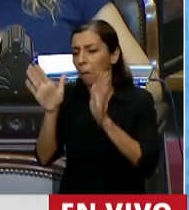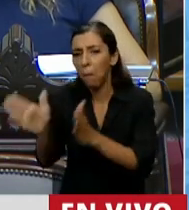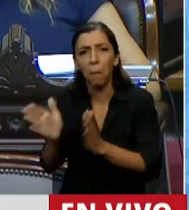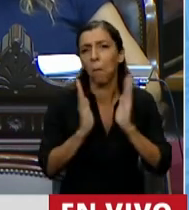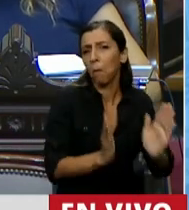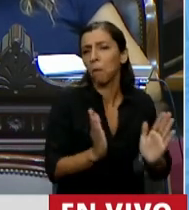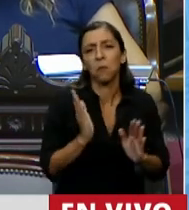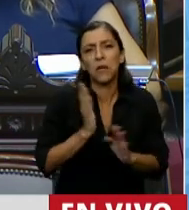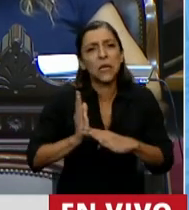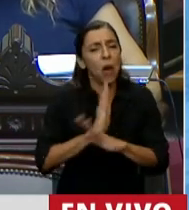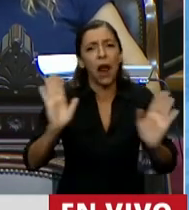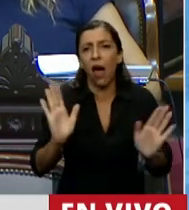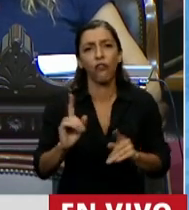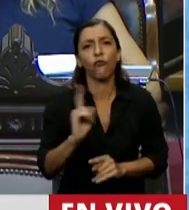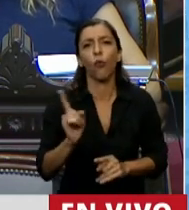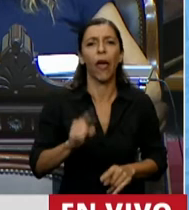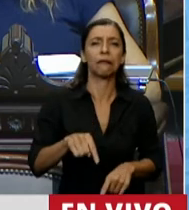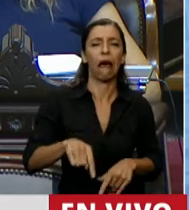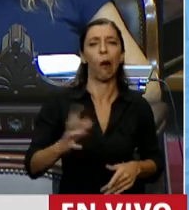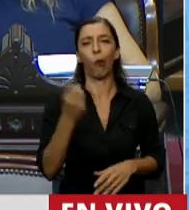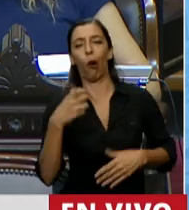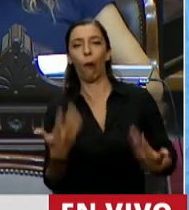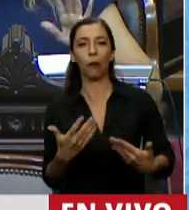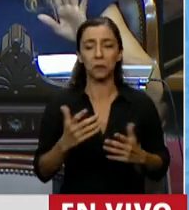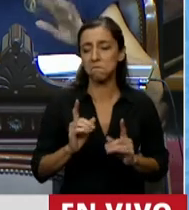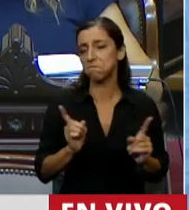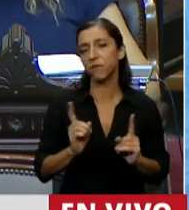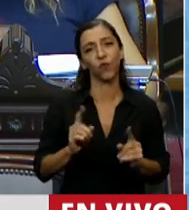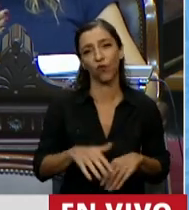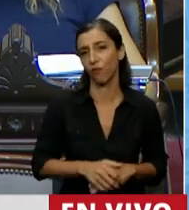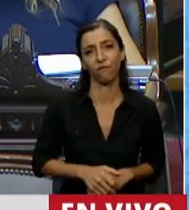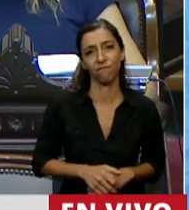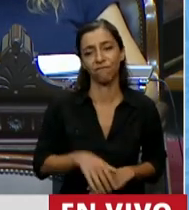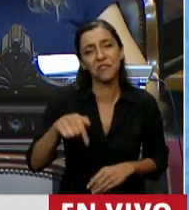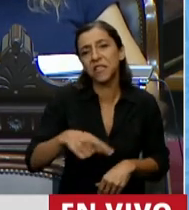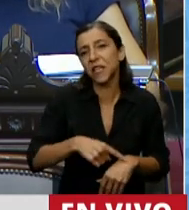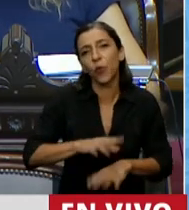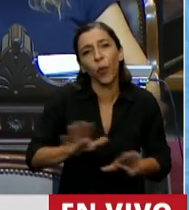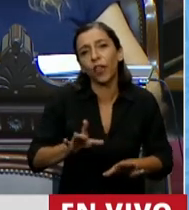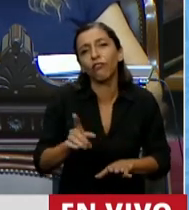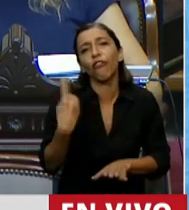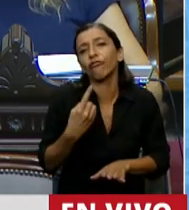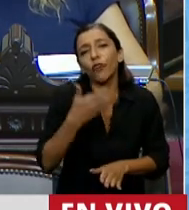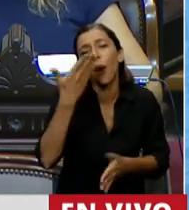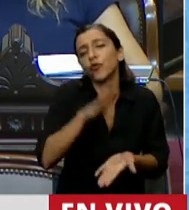se puede hablar de oportunismos, o el oportunismo tiene que dejarse de lado cuando estamos hablando de derecho.